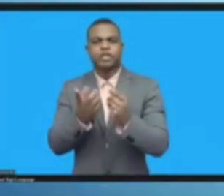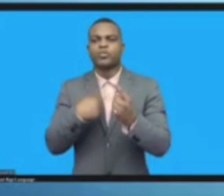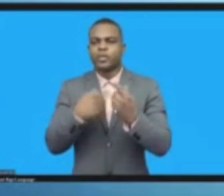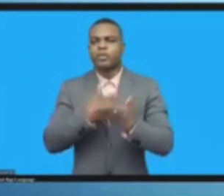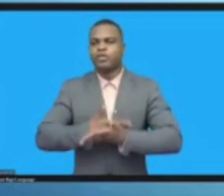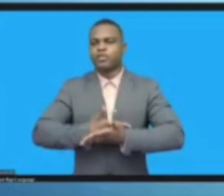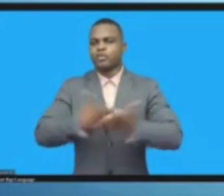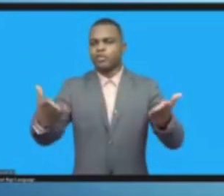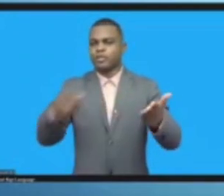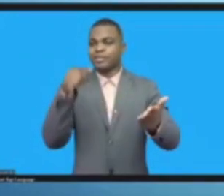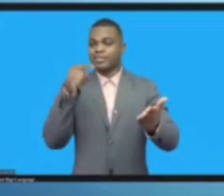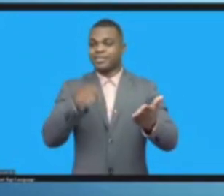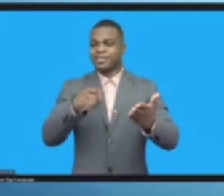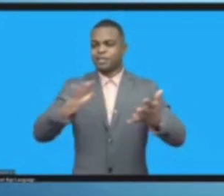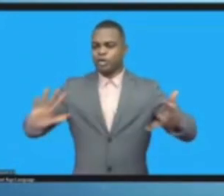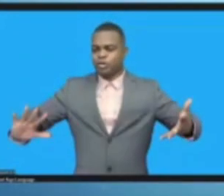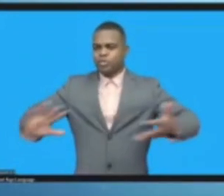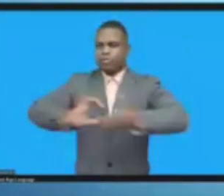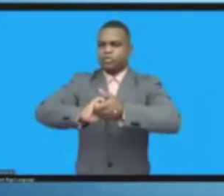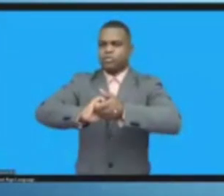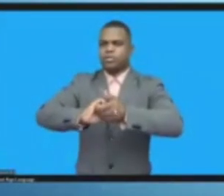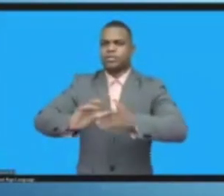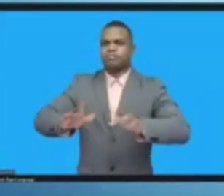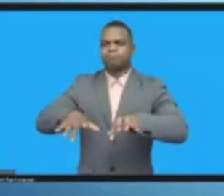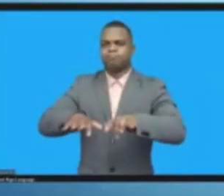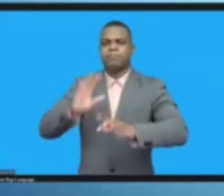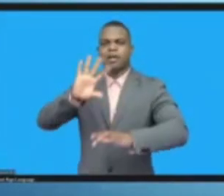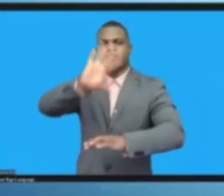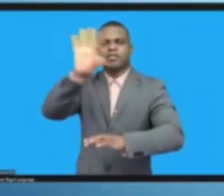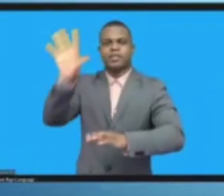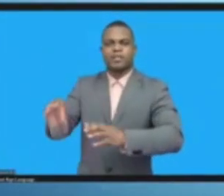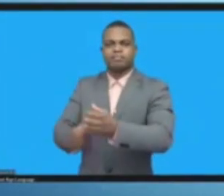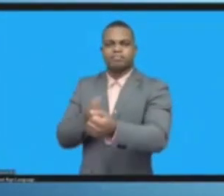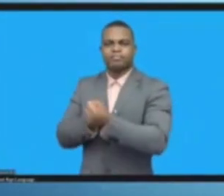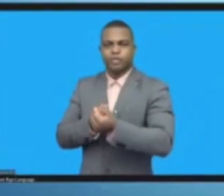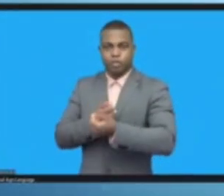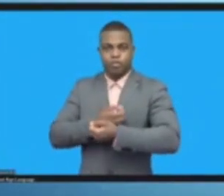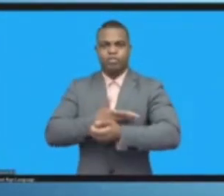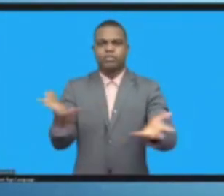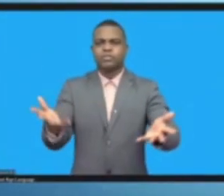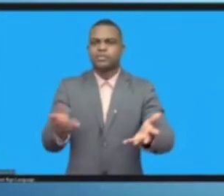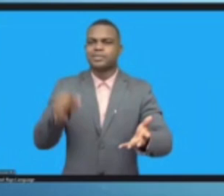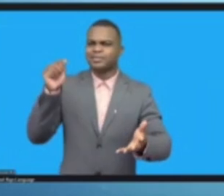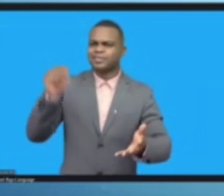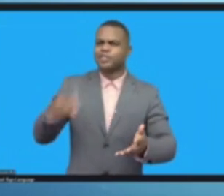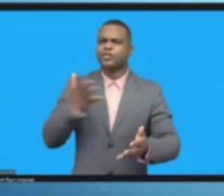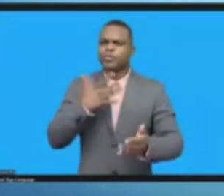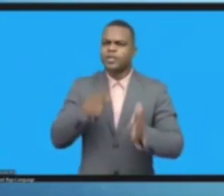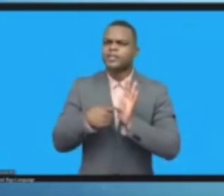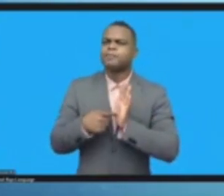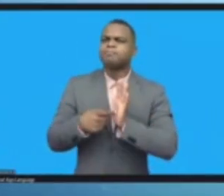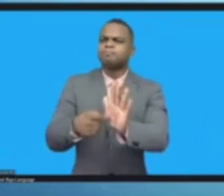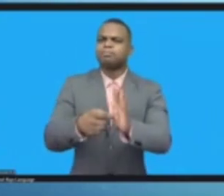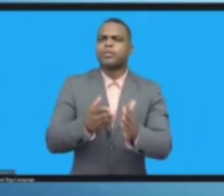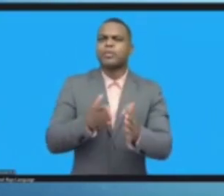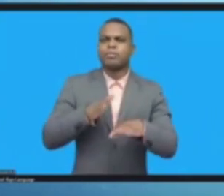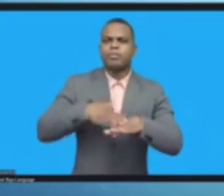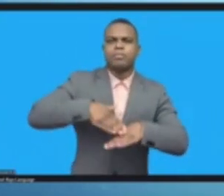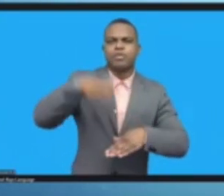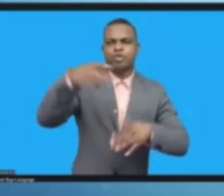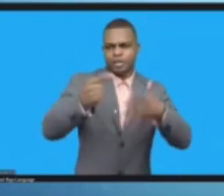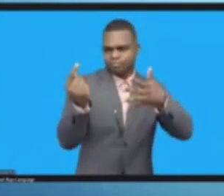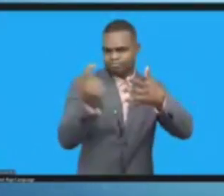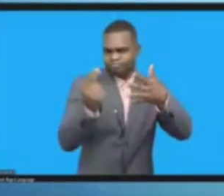incluir más de 3000 lenguajes y códigos de escrituras que existen en África también quiero mencionar lo que dijo dorín